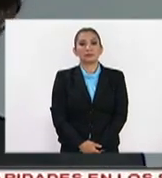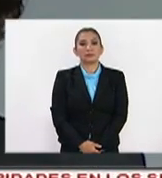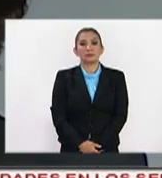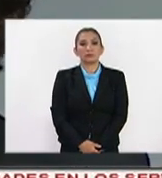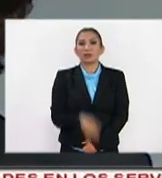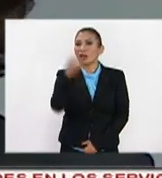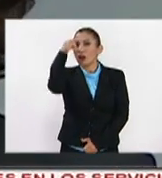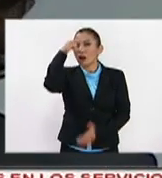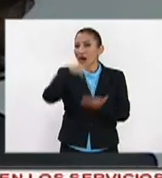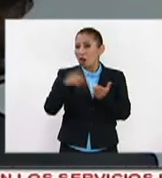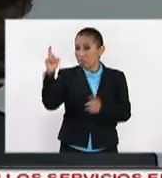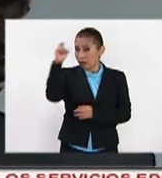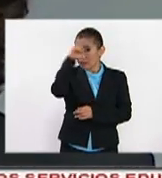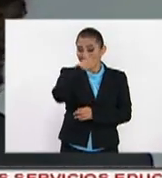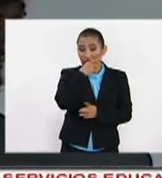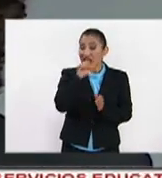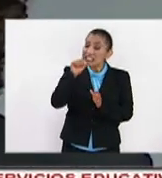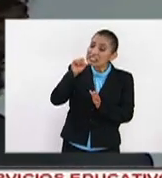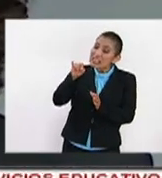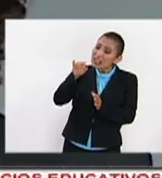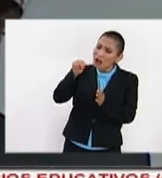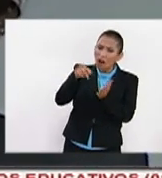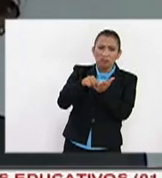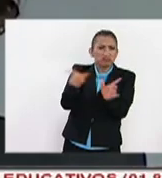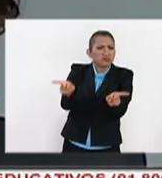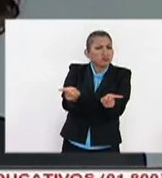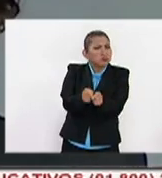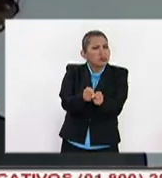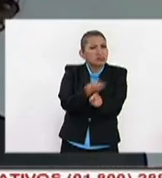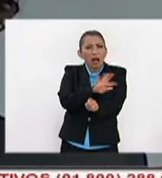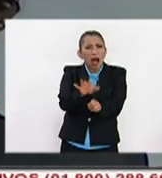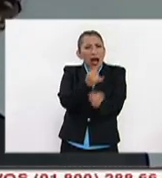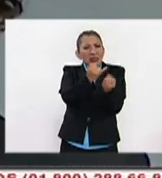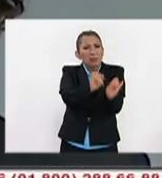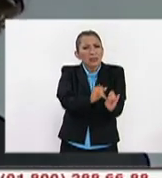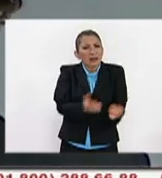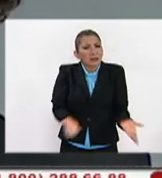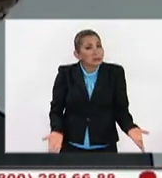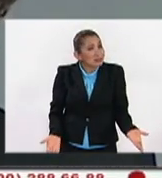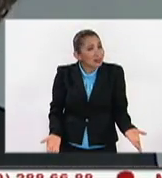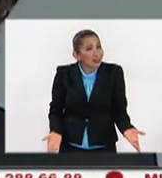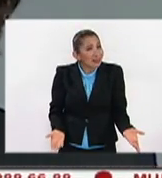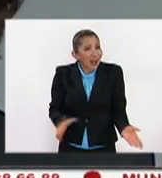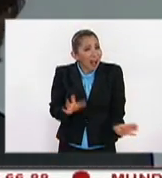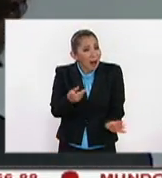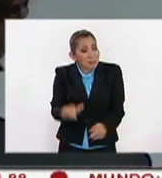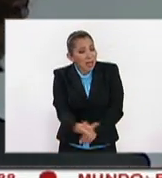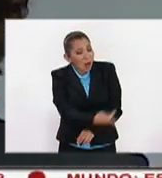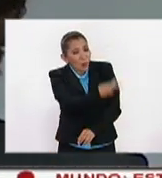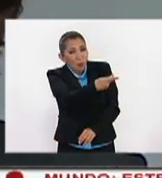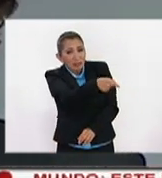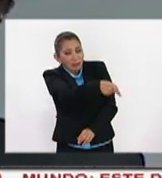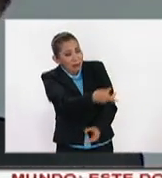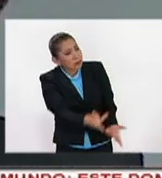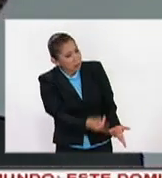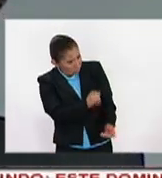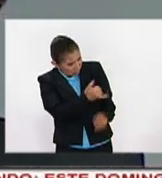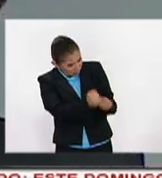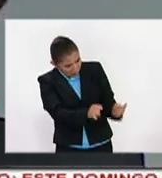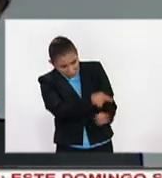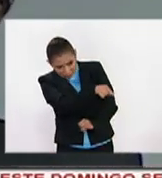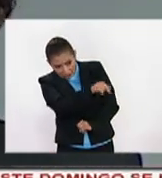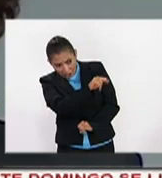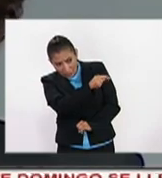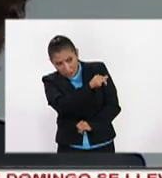Yo creo que no era muy difícil decir sí o no había declarado la independencia. Eso era la pregunta que se lo hacía. Creo que no